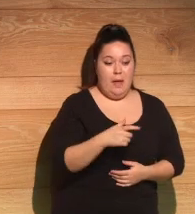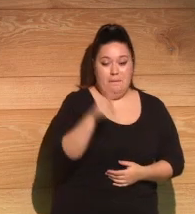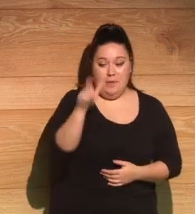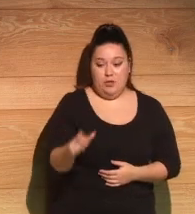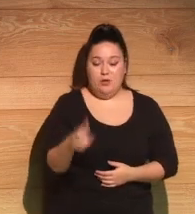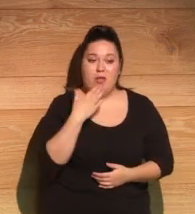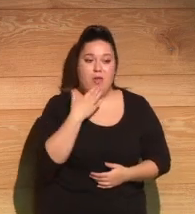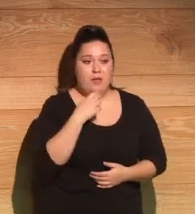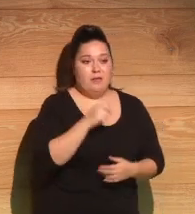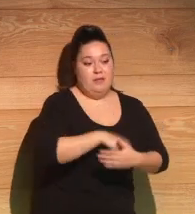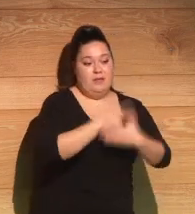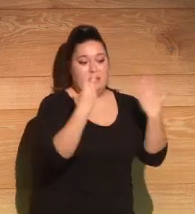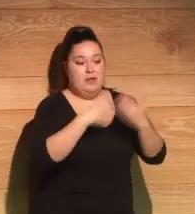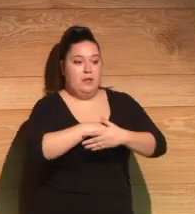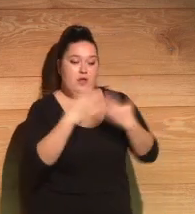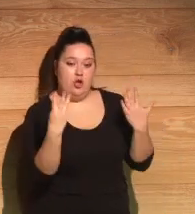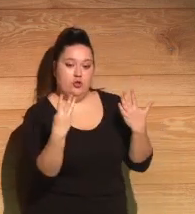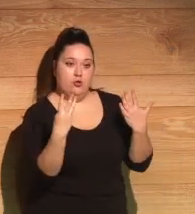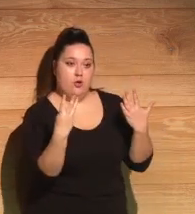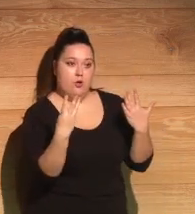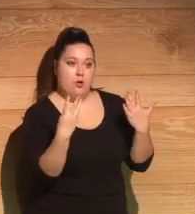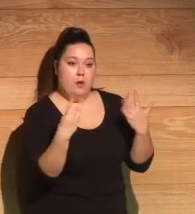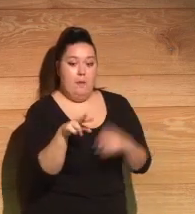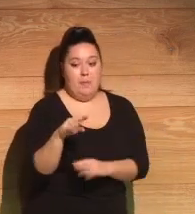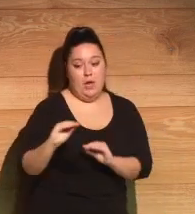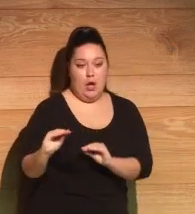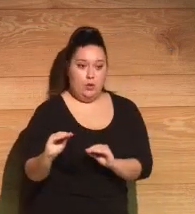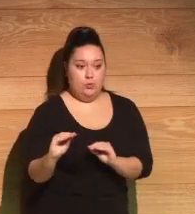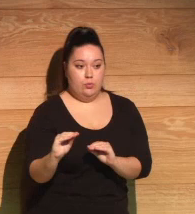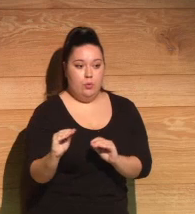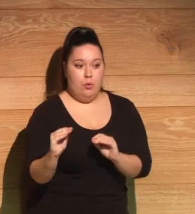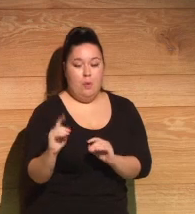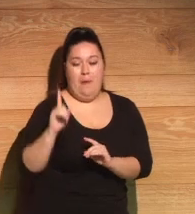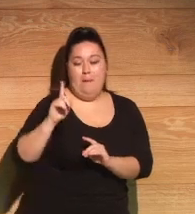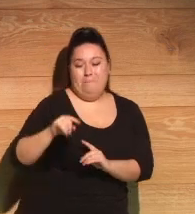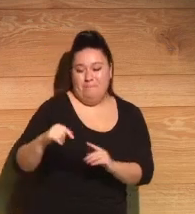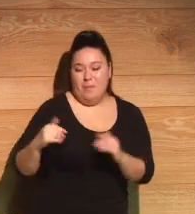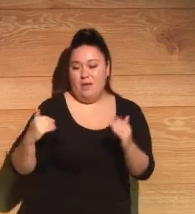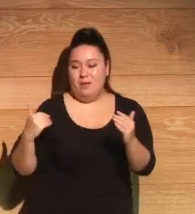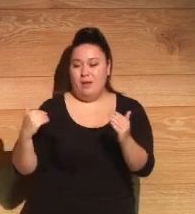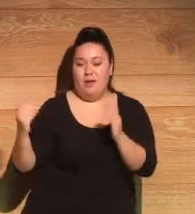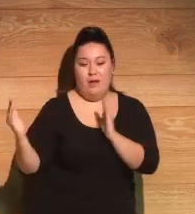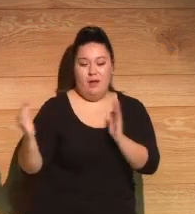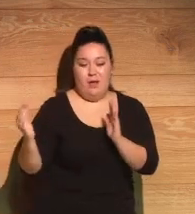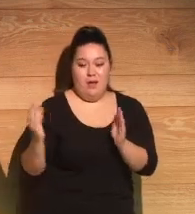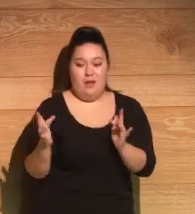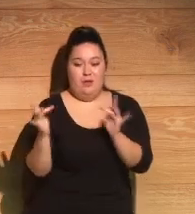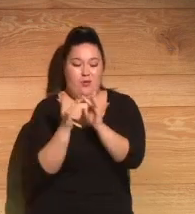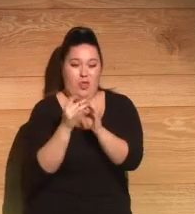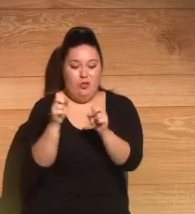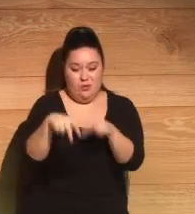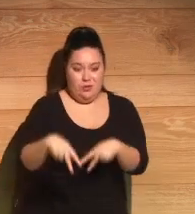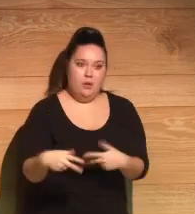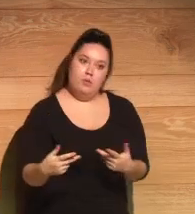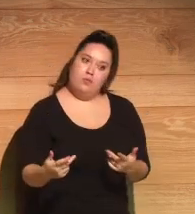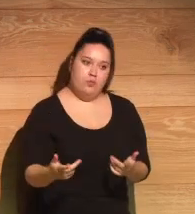17 o 18 años no poder acostarse con su pareja durante meses y no poderla ver? ¿No te das cuenta de lo que terrible que ha tenido